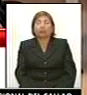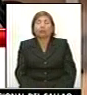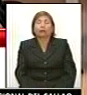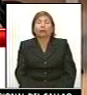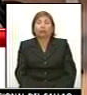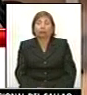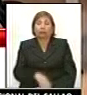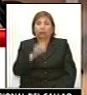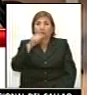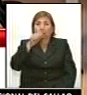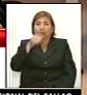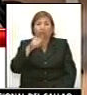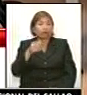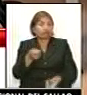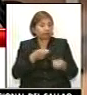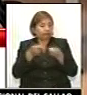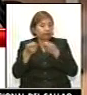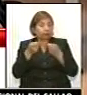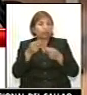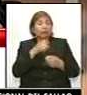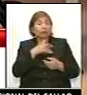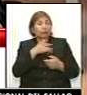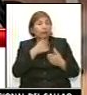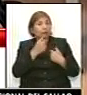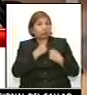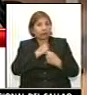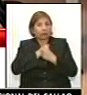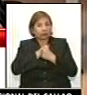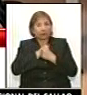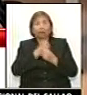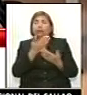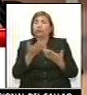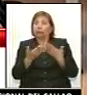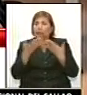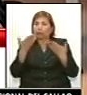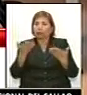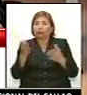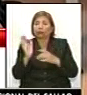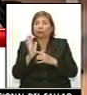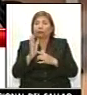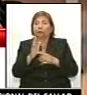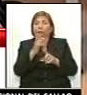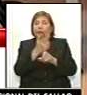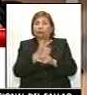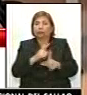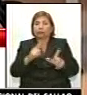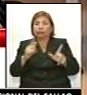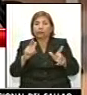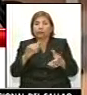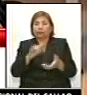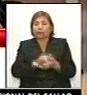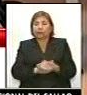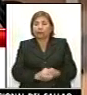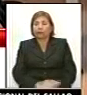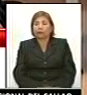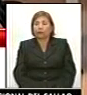que sí la manejan, que manejan su afectividad. Se presentan como personas libres